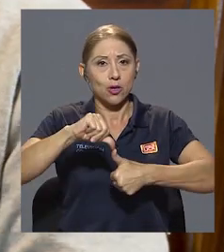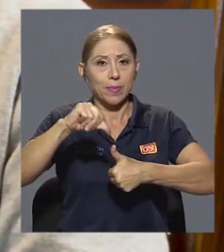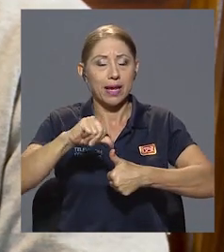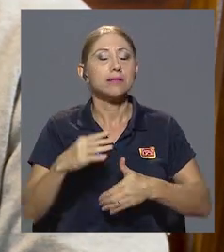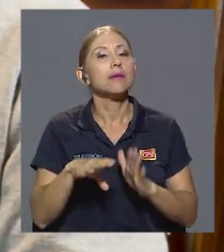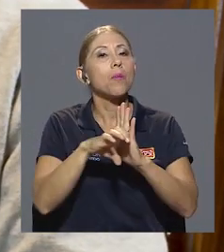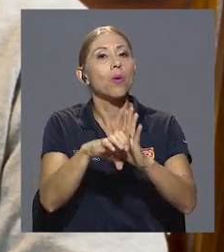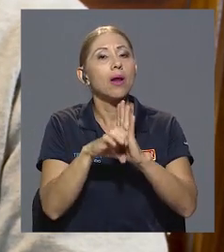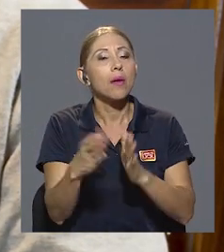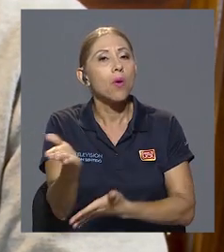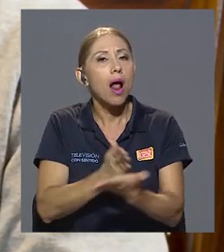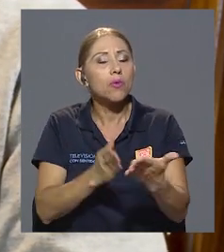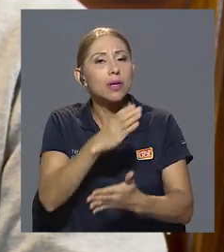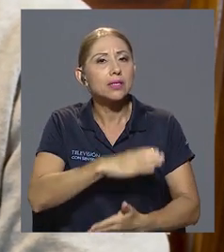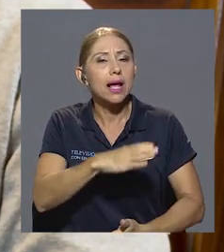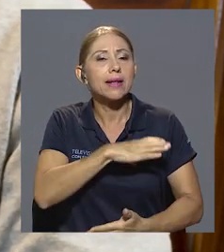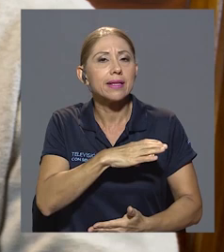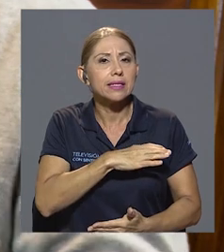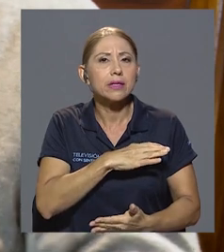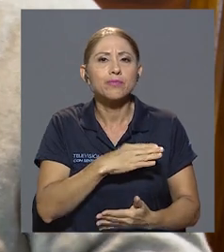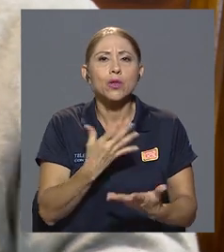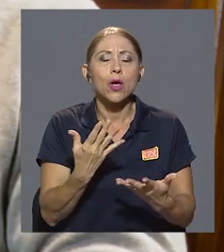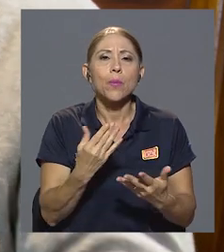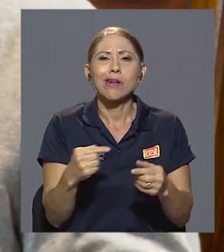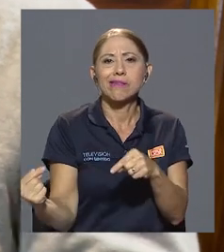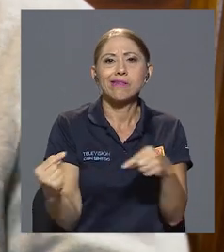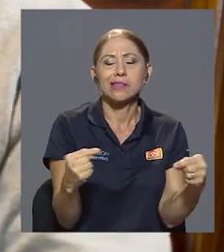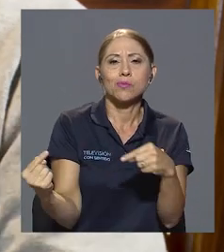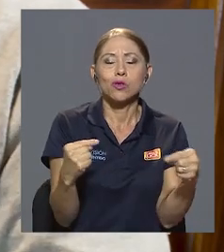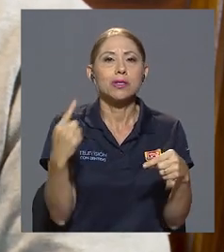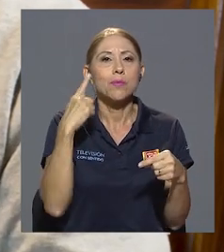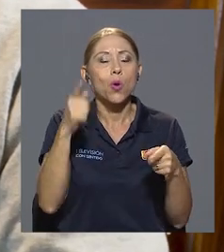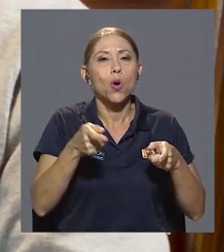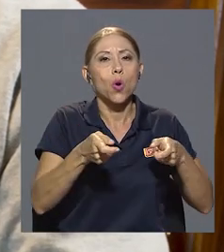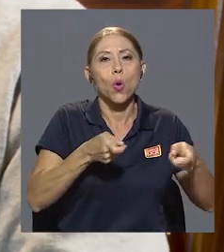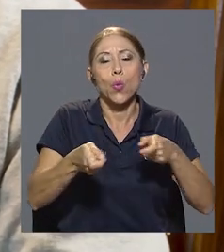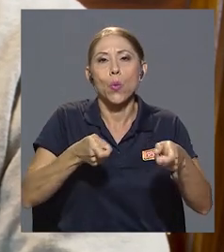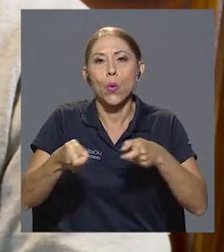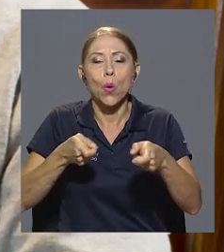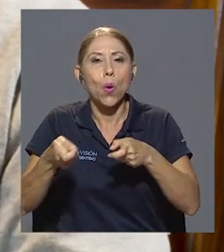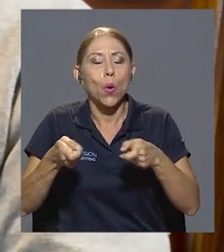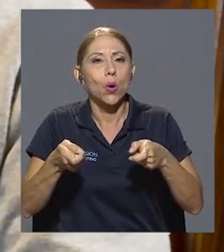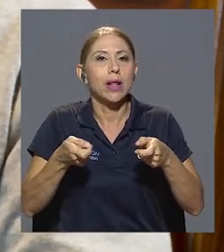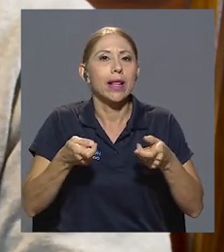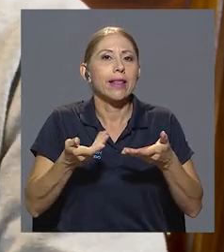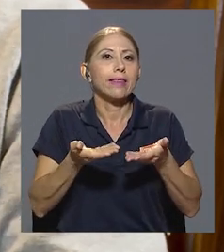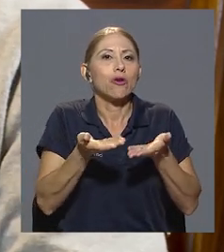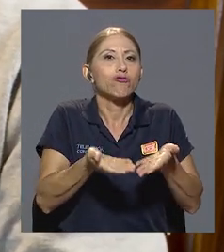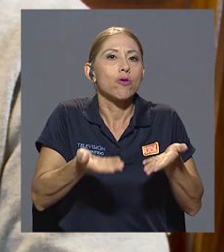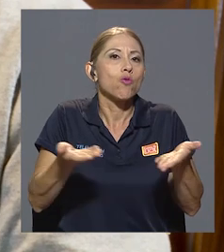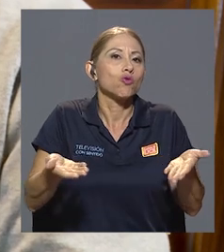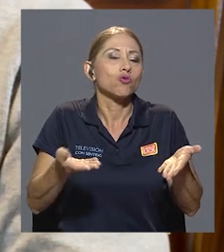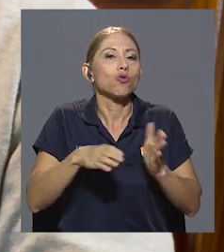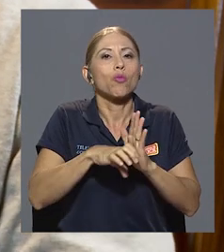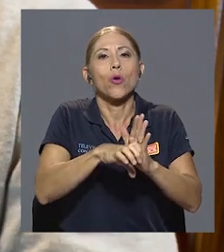ejemplo están caracterizadas por las disputas en torno al control de los recursos por ejemplo mineros